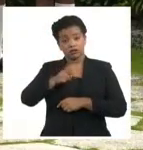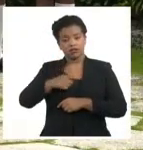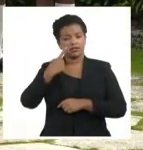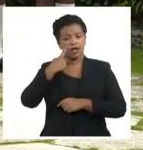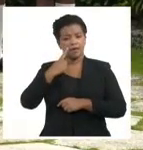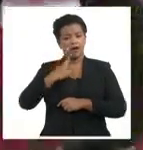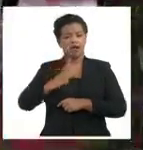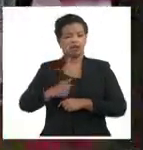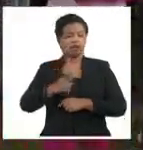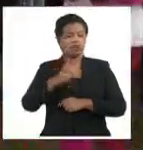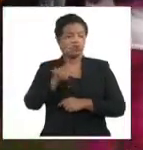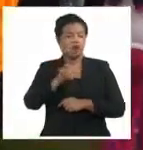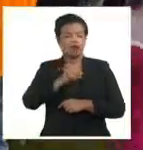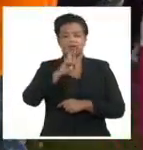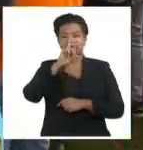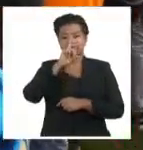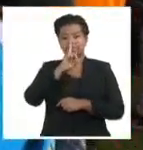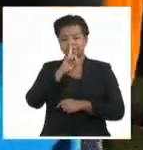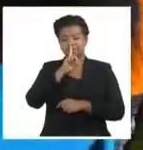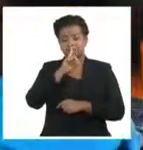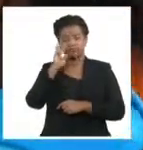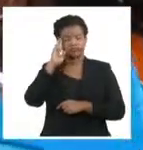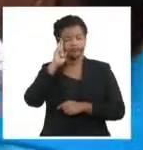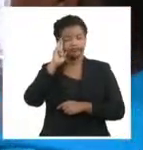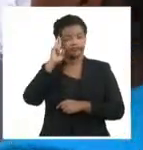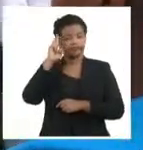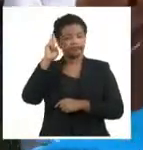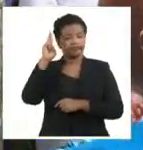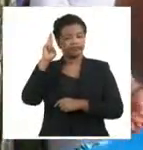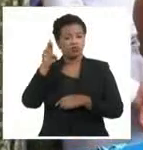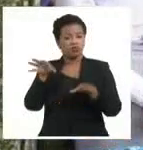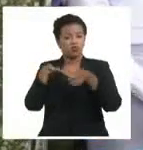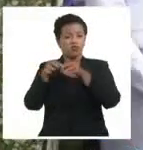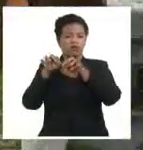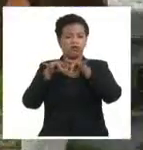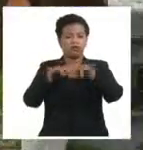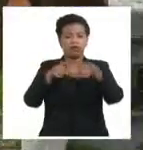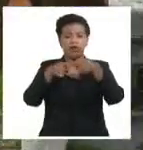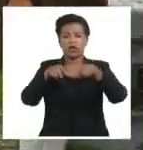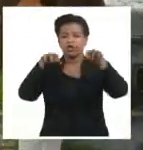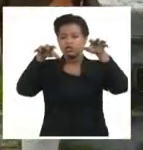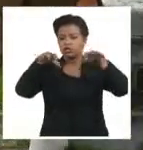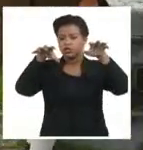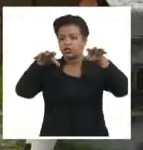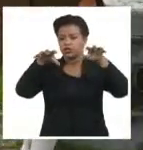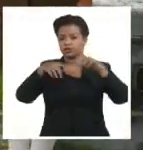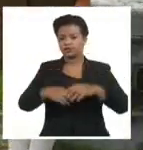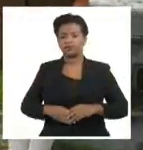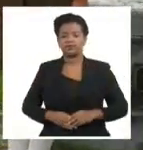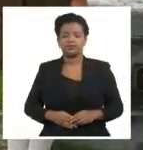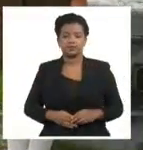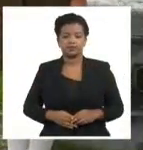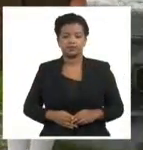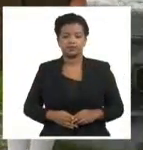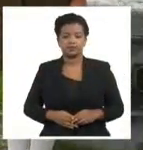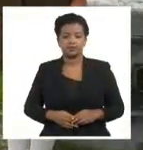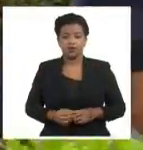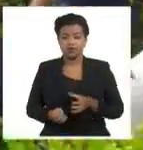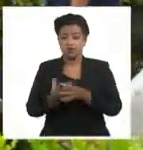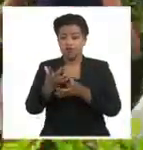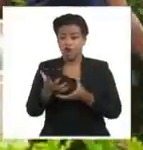del silencio para los que han venido hasta aquí bajo una llovizna intervalo. Una ofrenda en nombre del pueblo